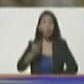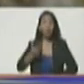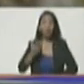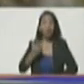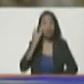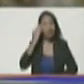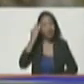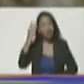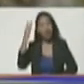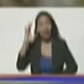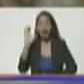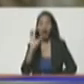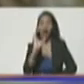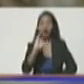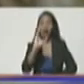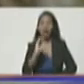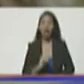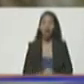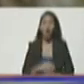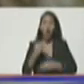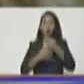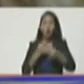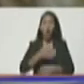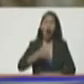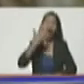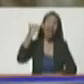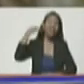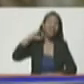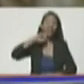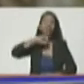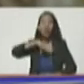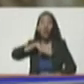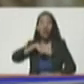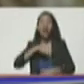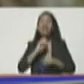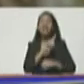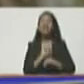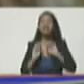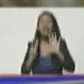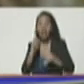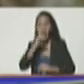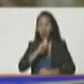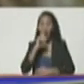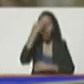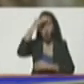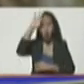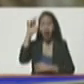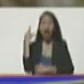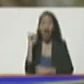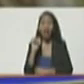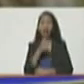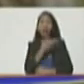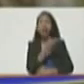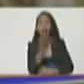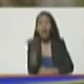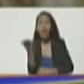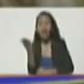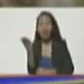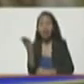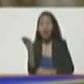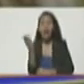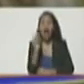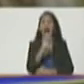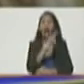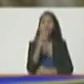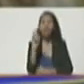Caracas. Como hace 17 años, Cuba está entre ustedes a